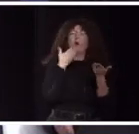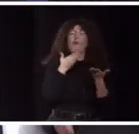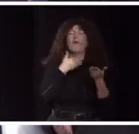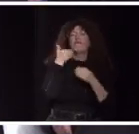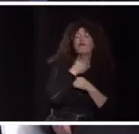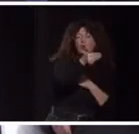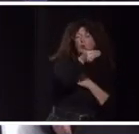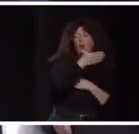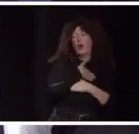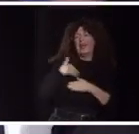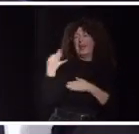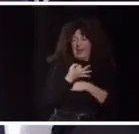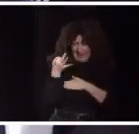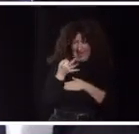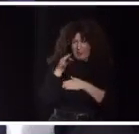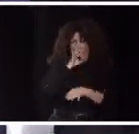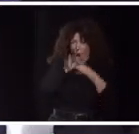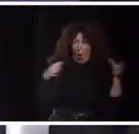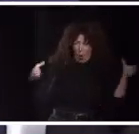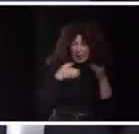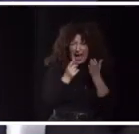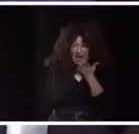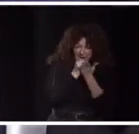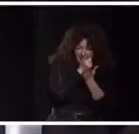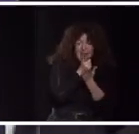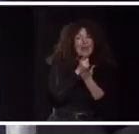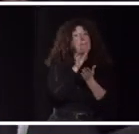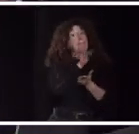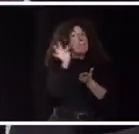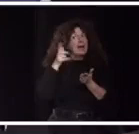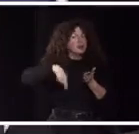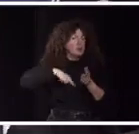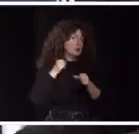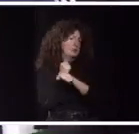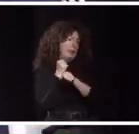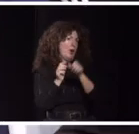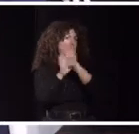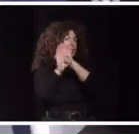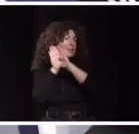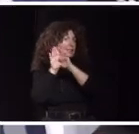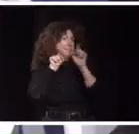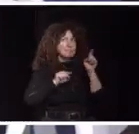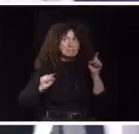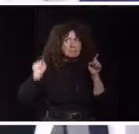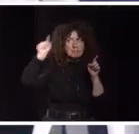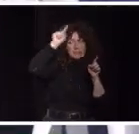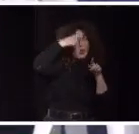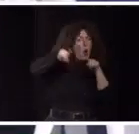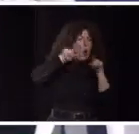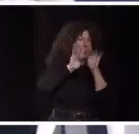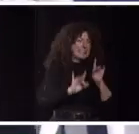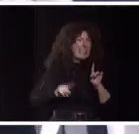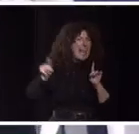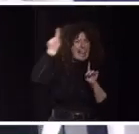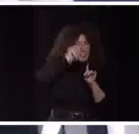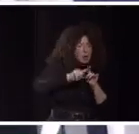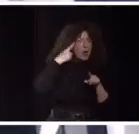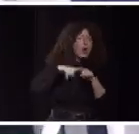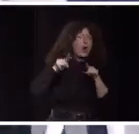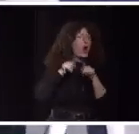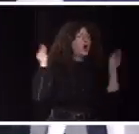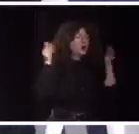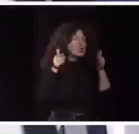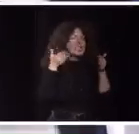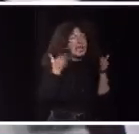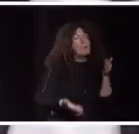al futuro de nuestra organización, hemos seguido trabajando en cada uno de nuestros territorios en las cosas que de verdad importan y le importan